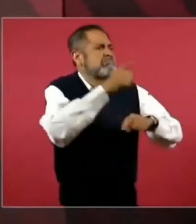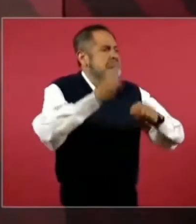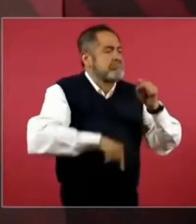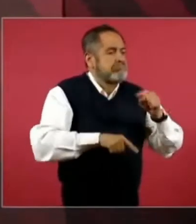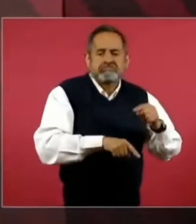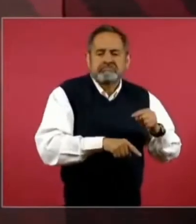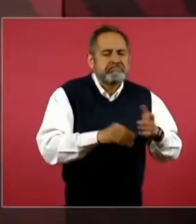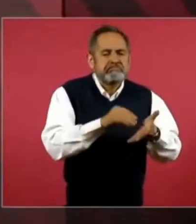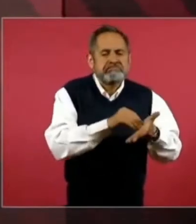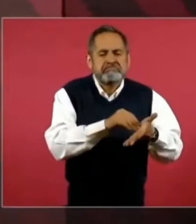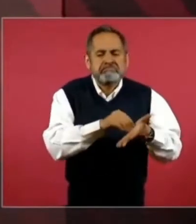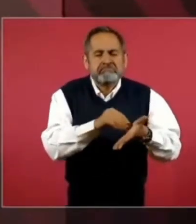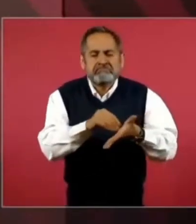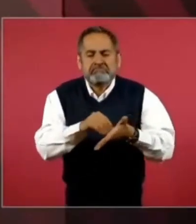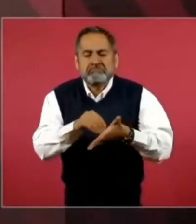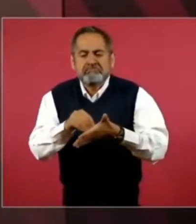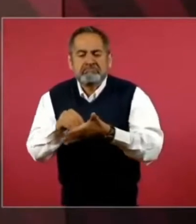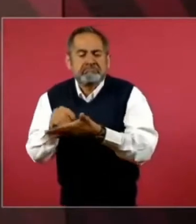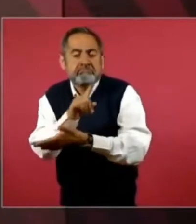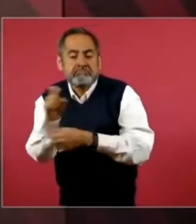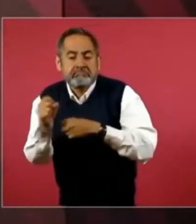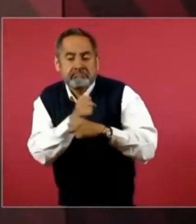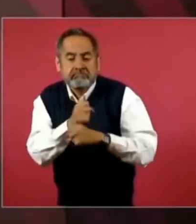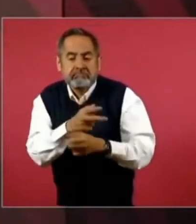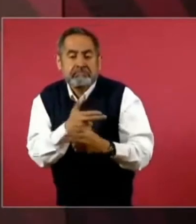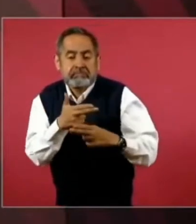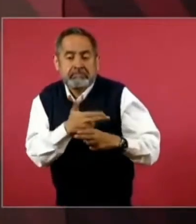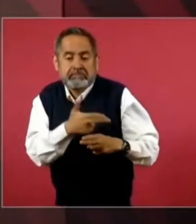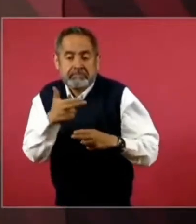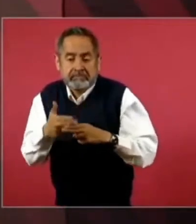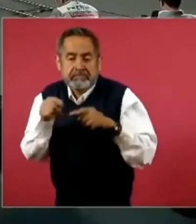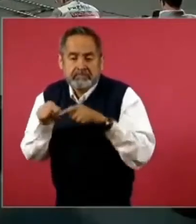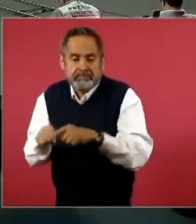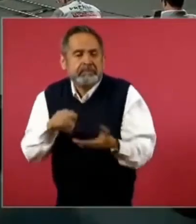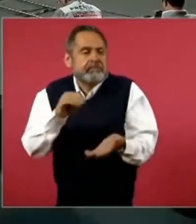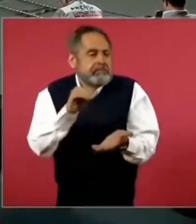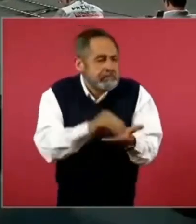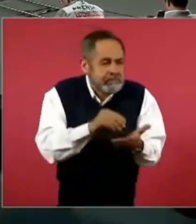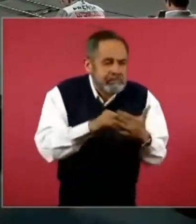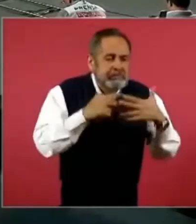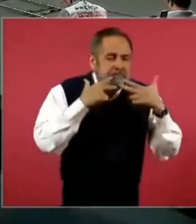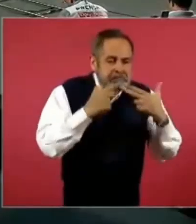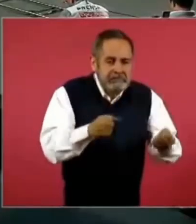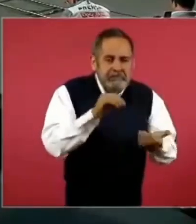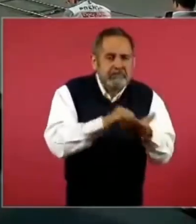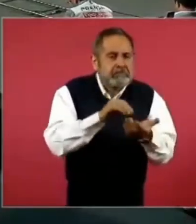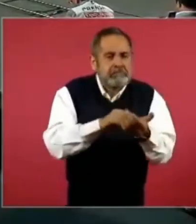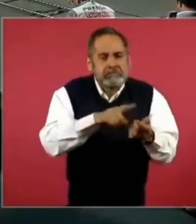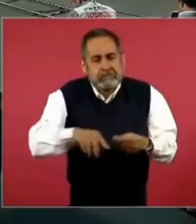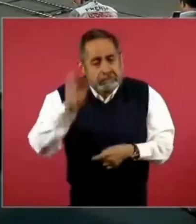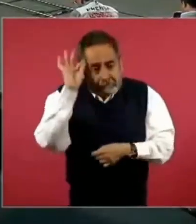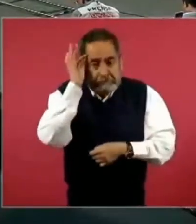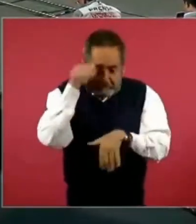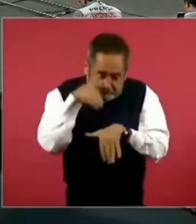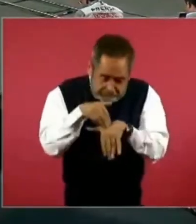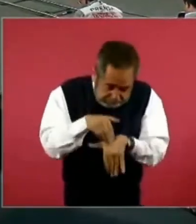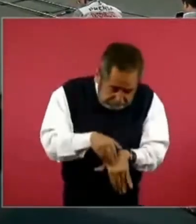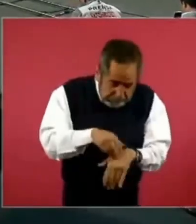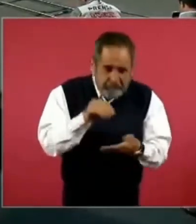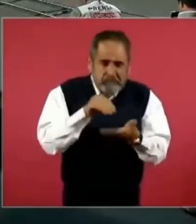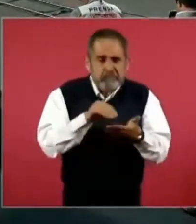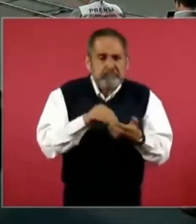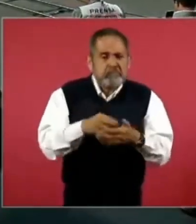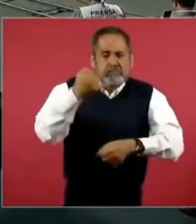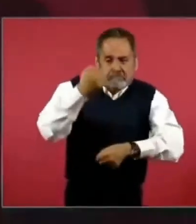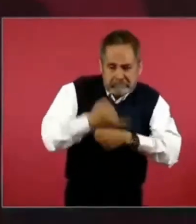Entonces, no hay un cambio estructural. Siguen las haciendas, siguen los peones acasillados, siguen las